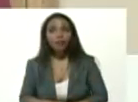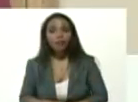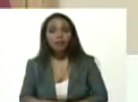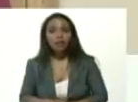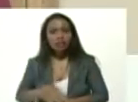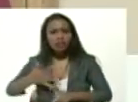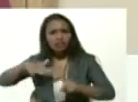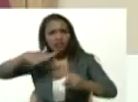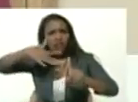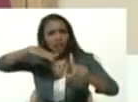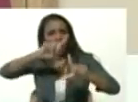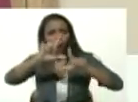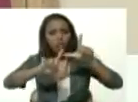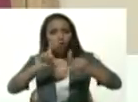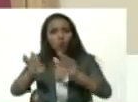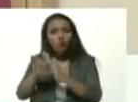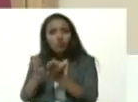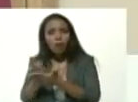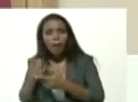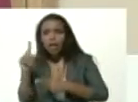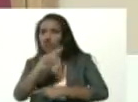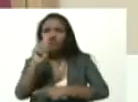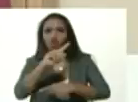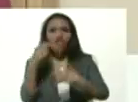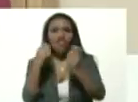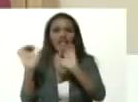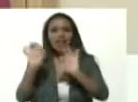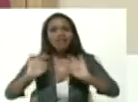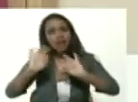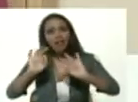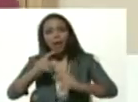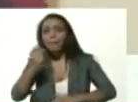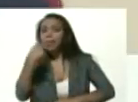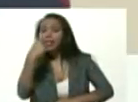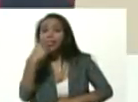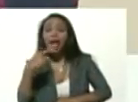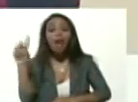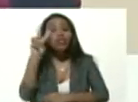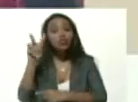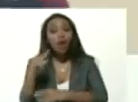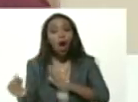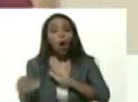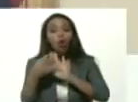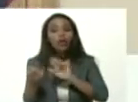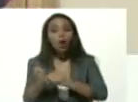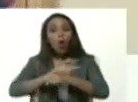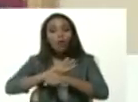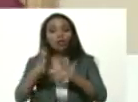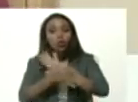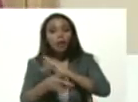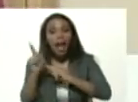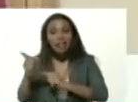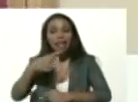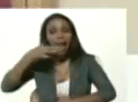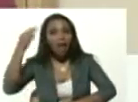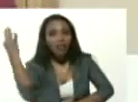Amenaza a los laboratorios mundiales para que no le vendan pruebas ni medicinas a Venezuela contra el coronavirus. Es la